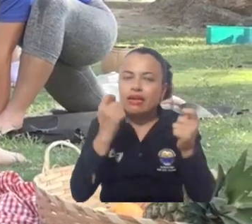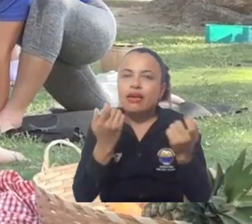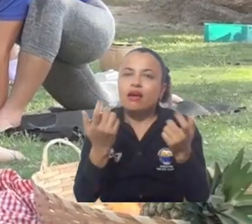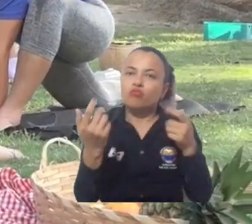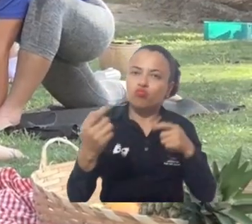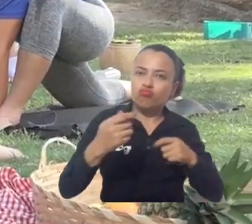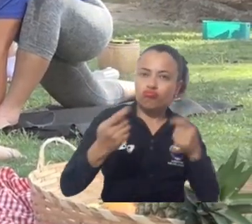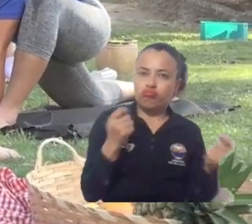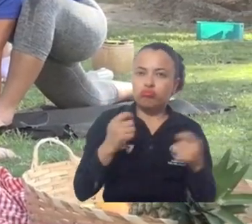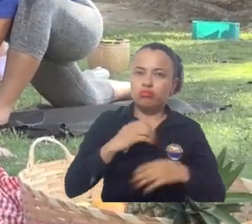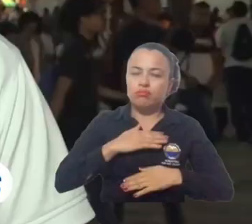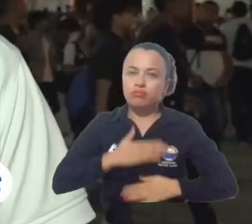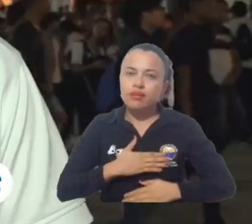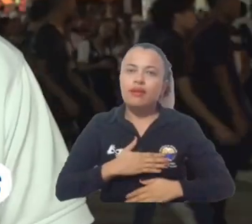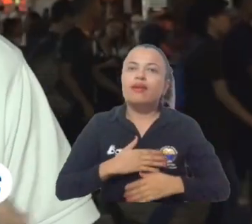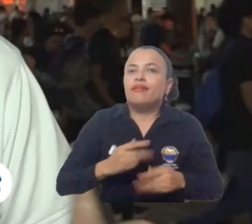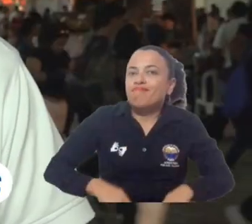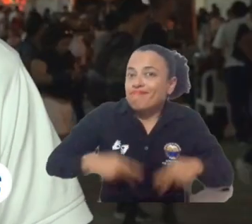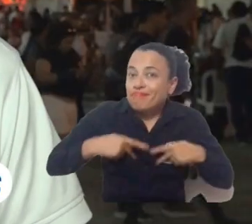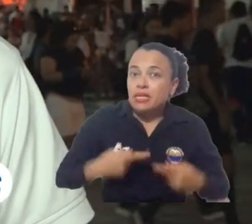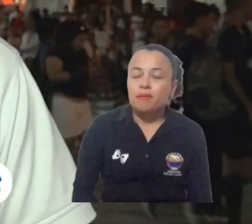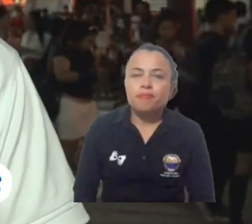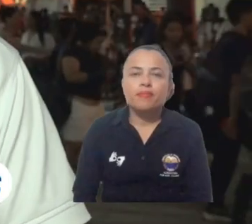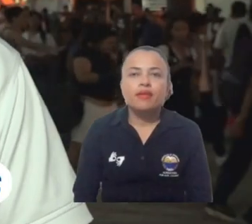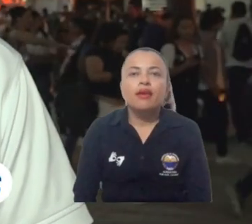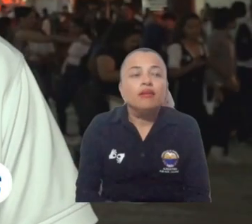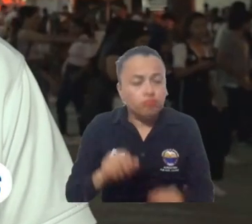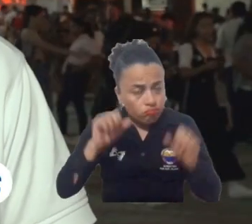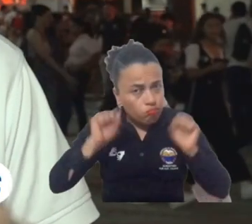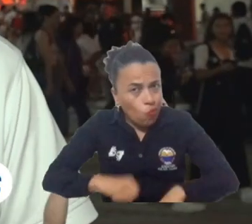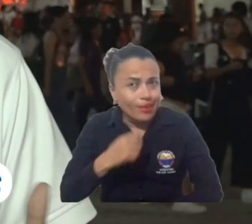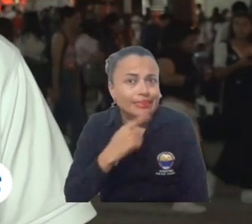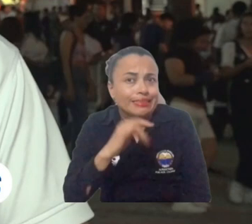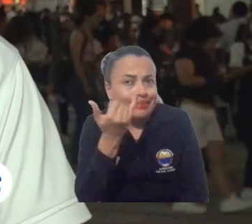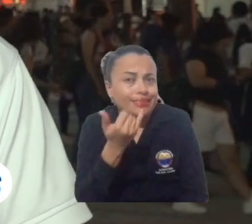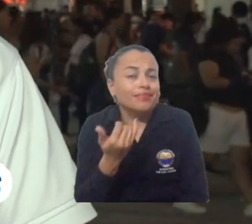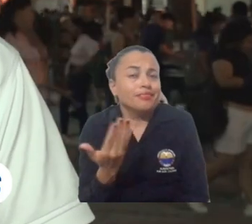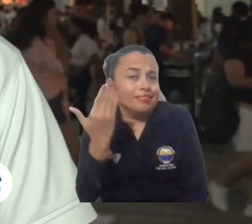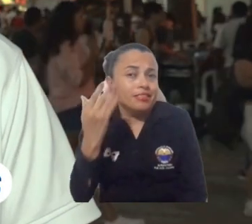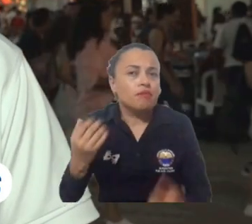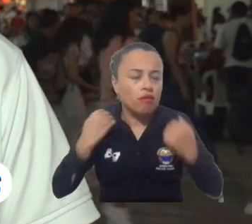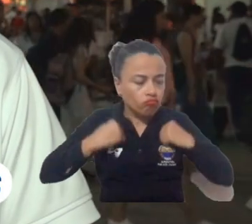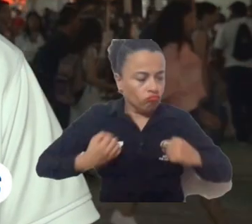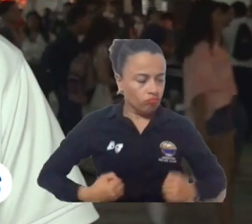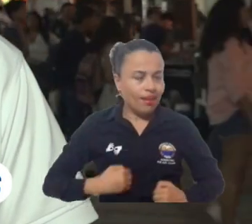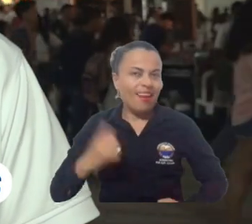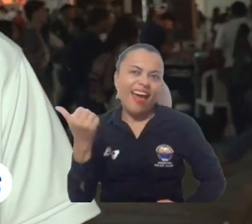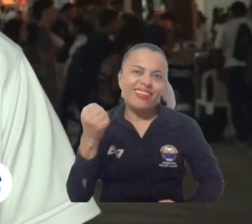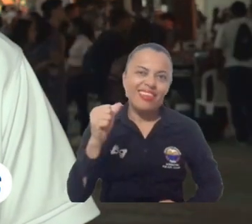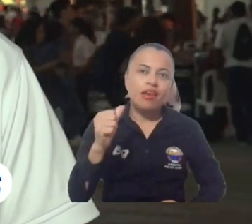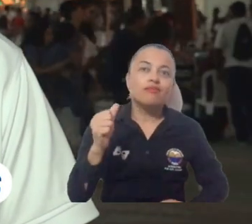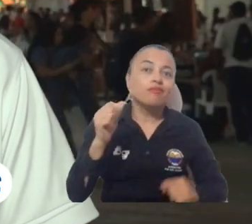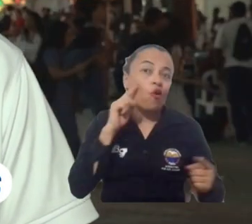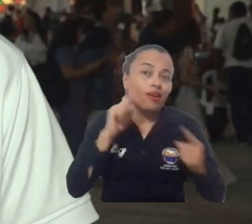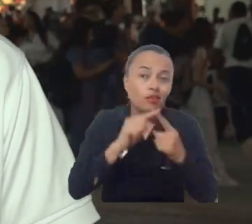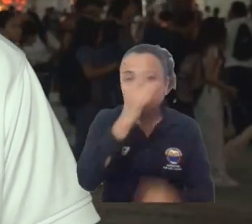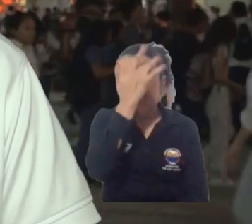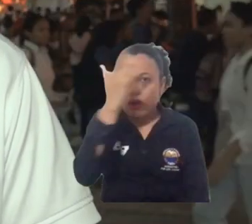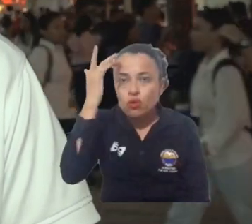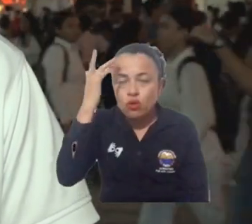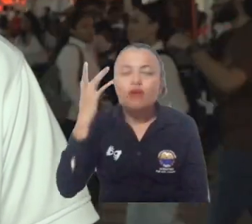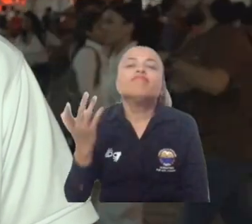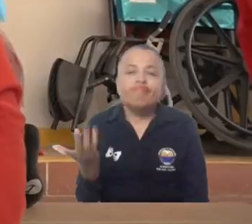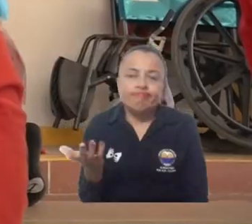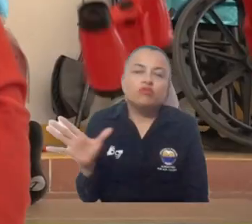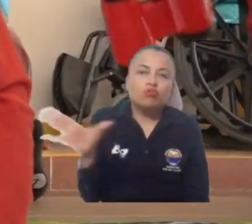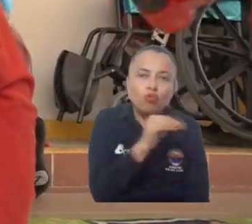afrontamiento estrategias de vida porque vale la pena decir sí porque vale la pena ponerse la diez por la Salud Mental En ese sentido estamos